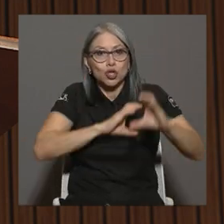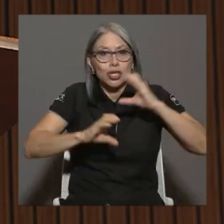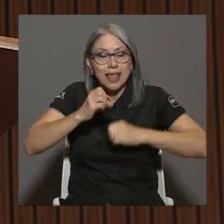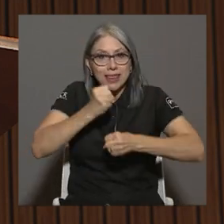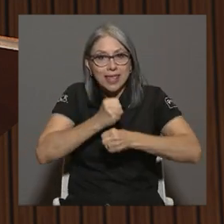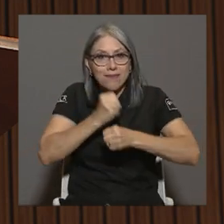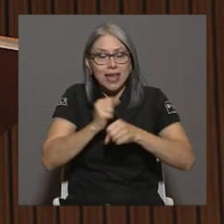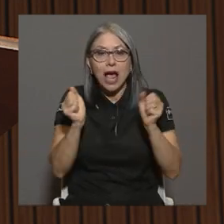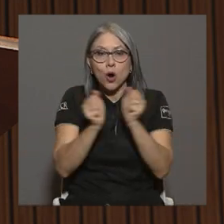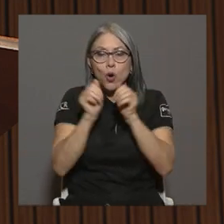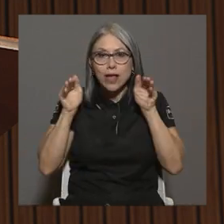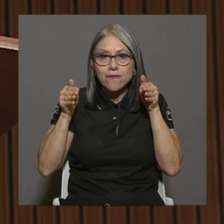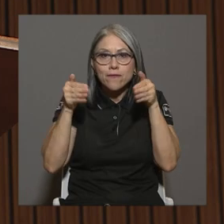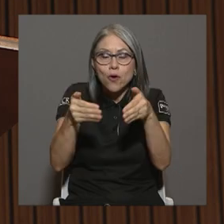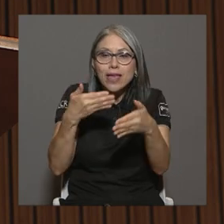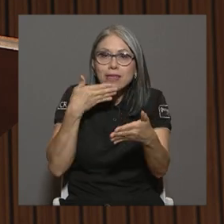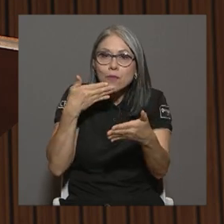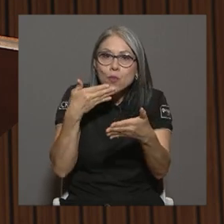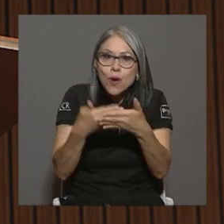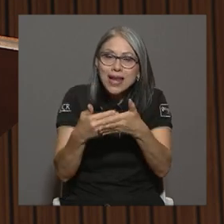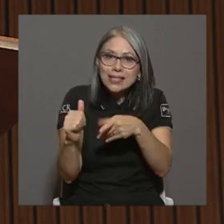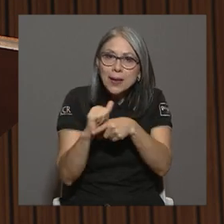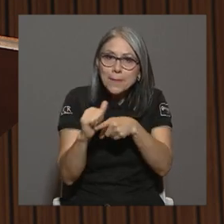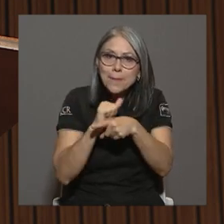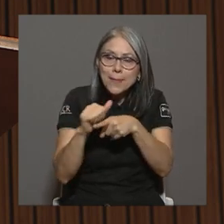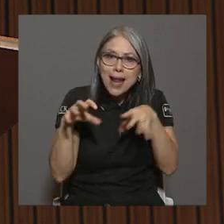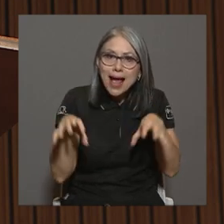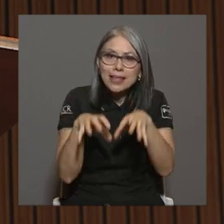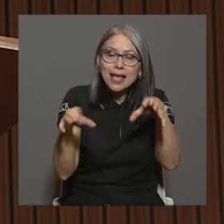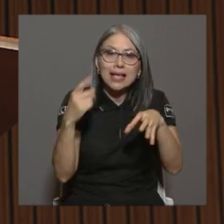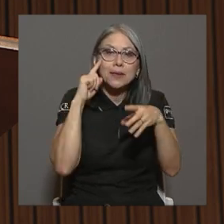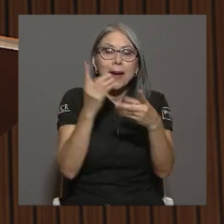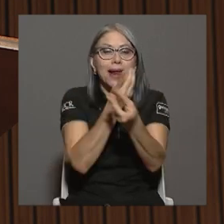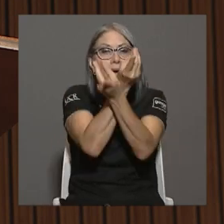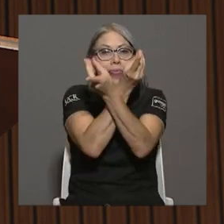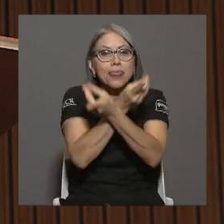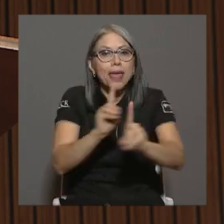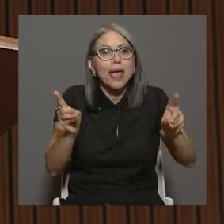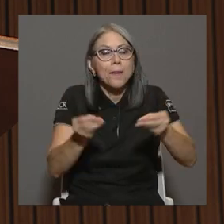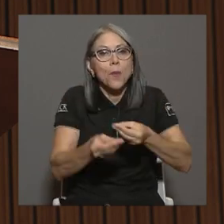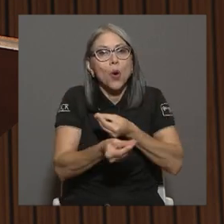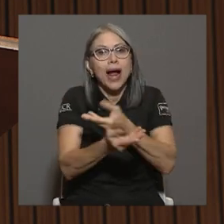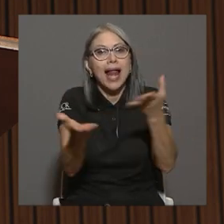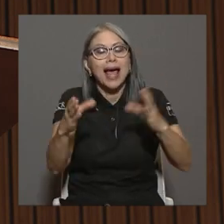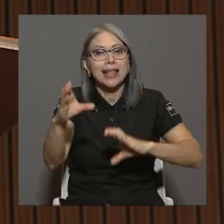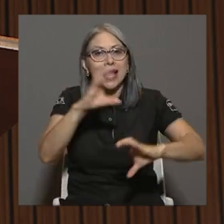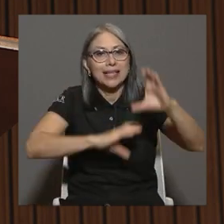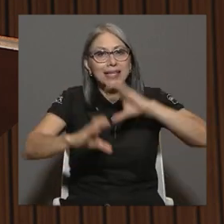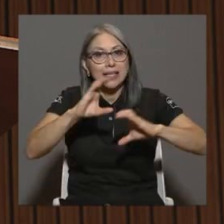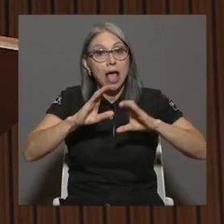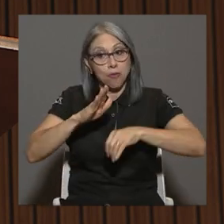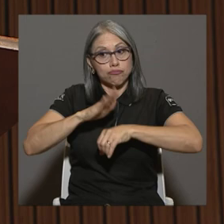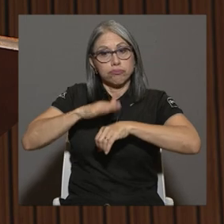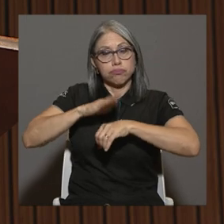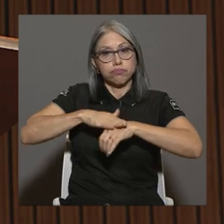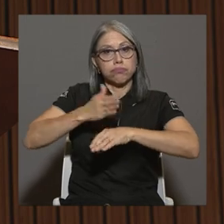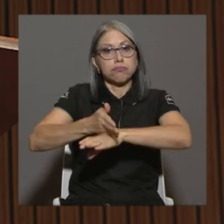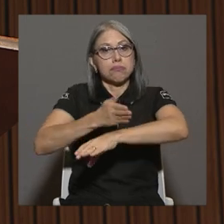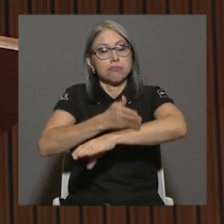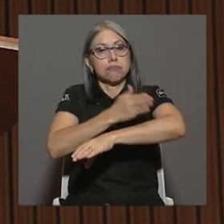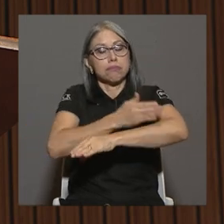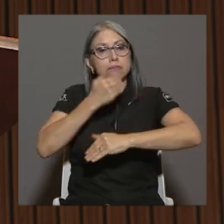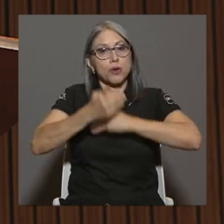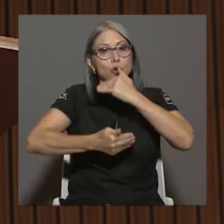con un enfoque de buenas prácticas para la democratización de la ciencia, que ha permitido mejoras en el proceso